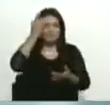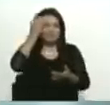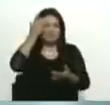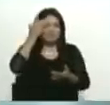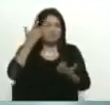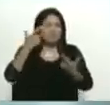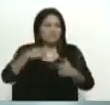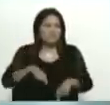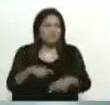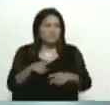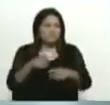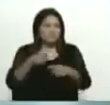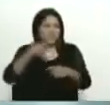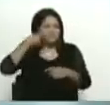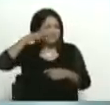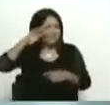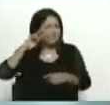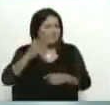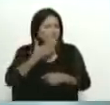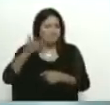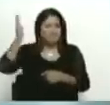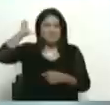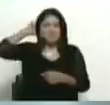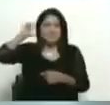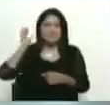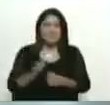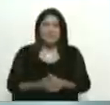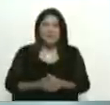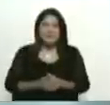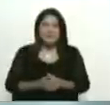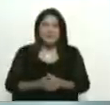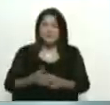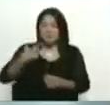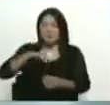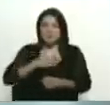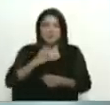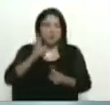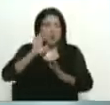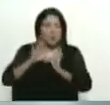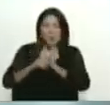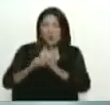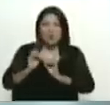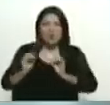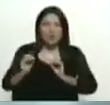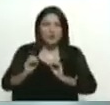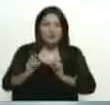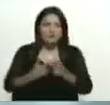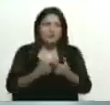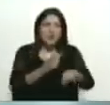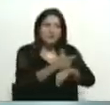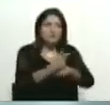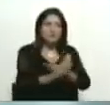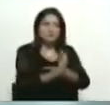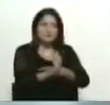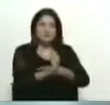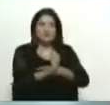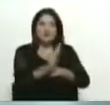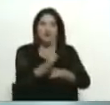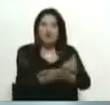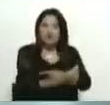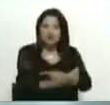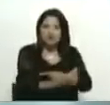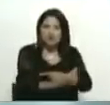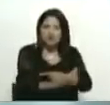siempre buscarle el disfraz a quien está al margen de la ley para justificar entonces que el Estado no haga nada. No, eso es